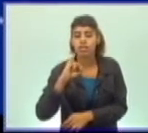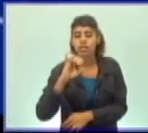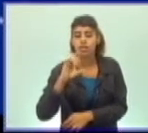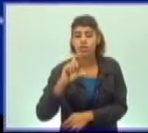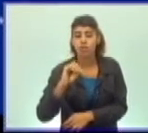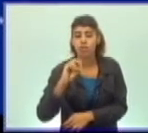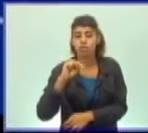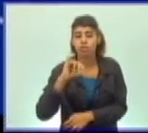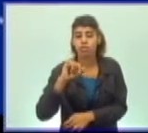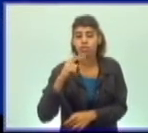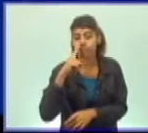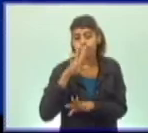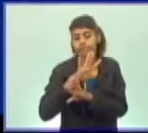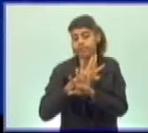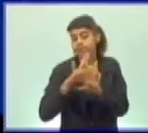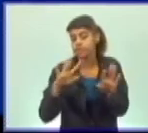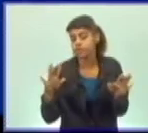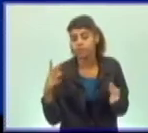ejercicio.